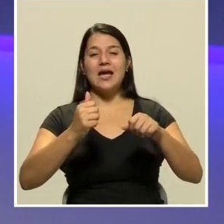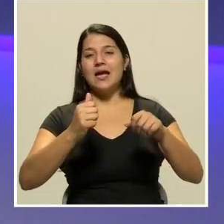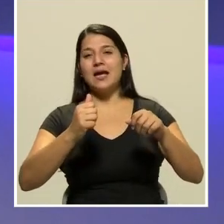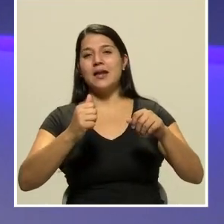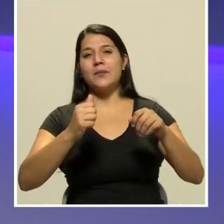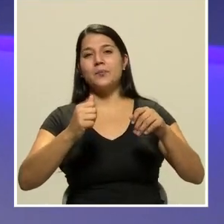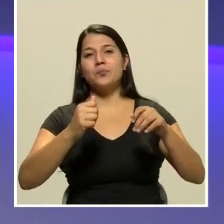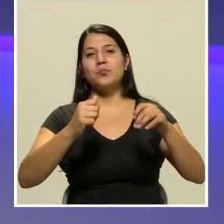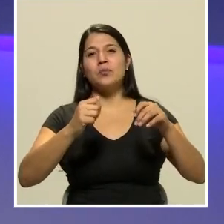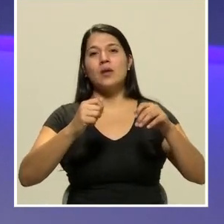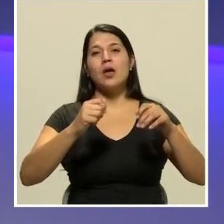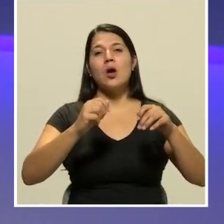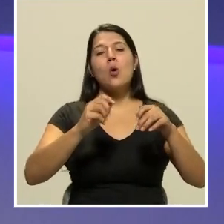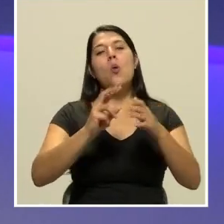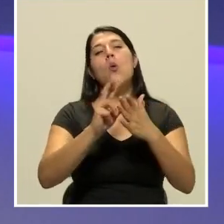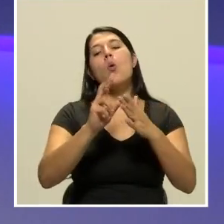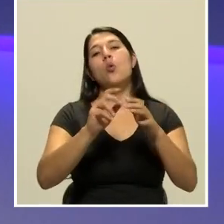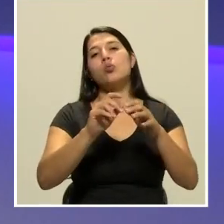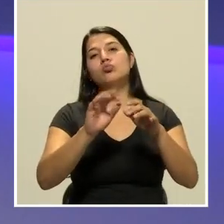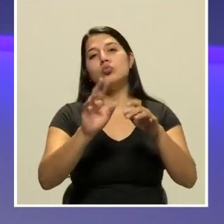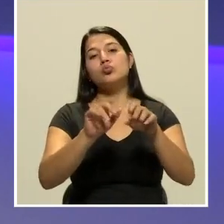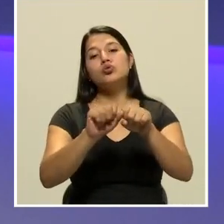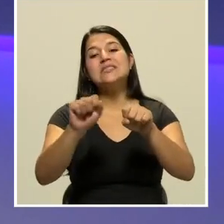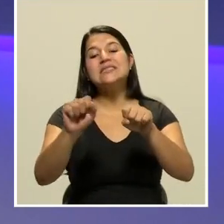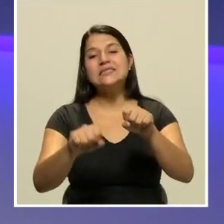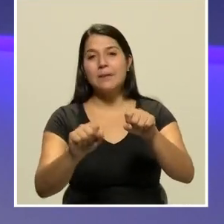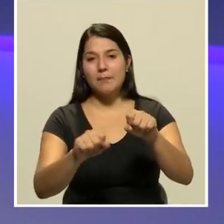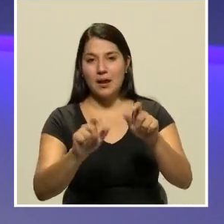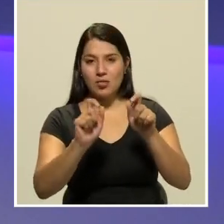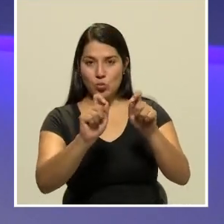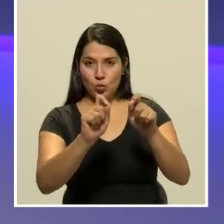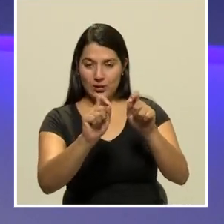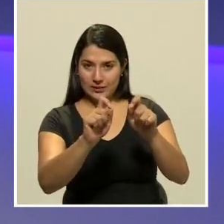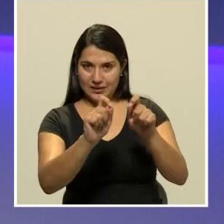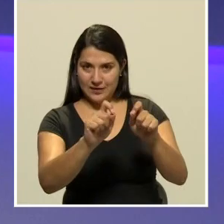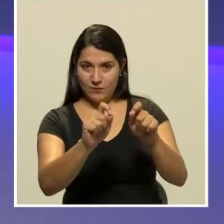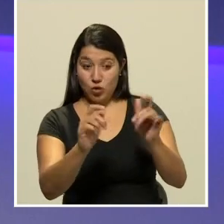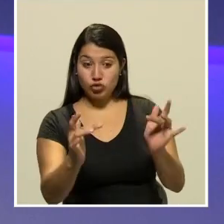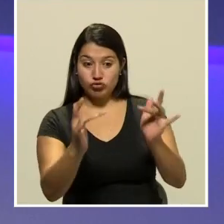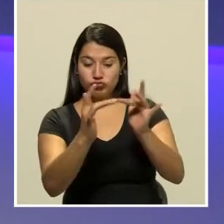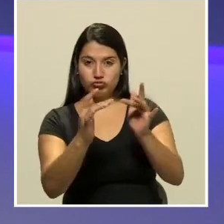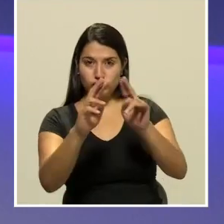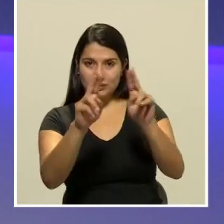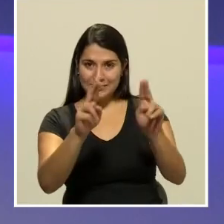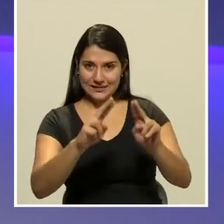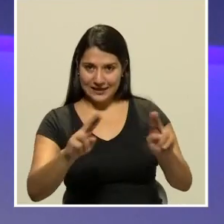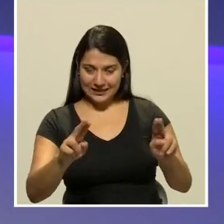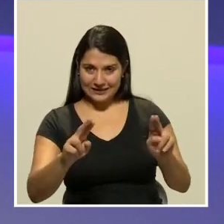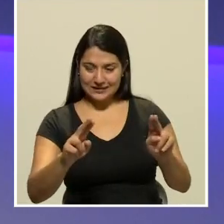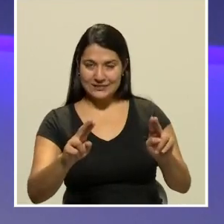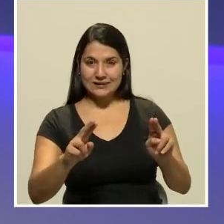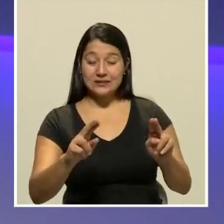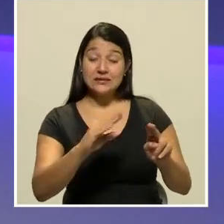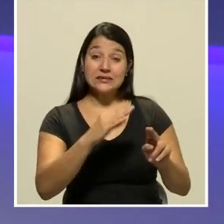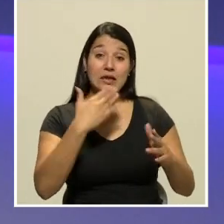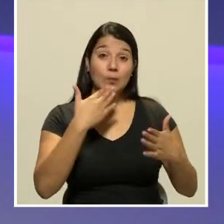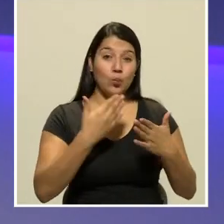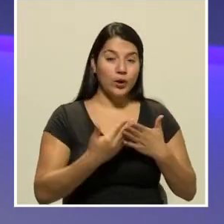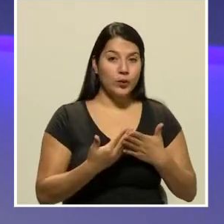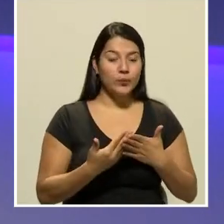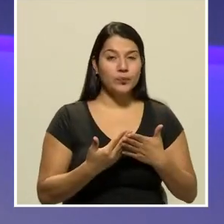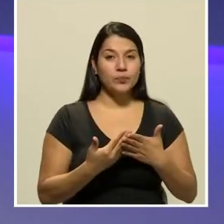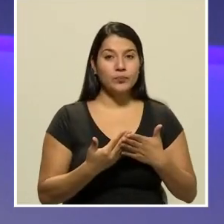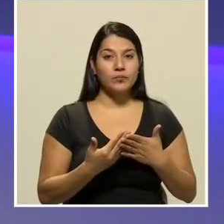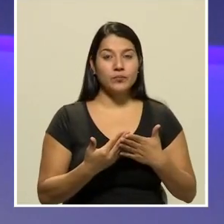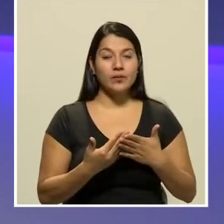educativa aplicada o apoyada en conectividad. Y bueno,